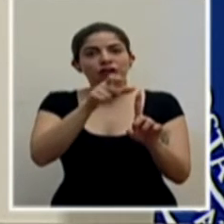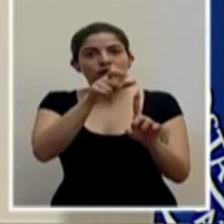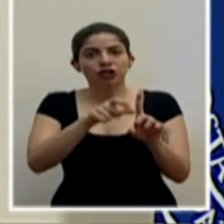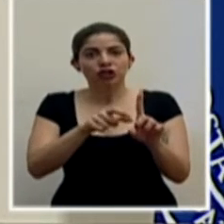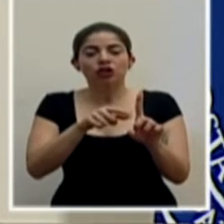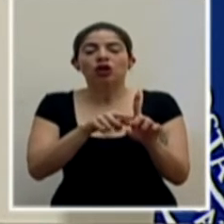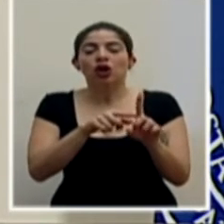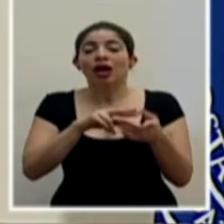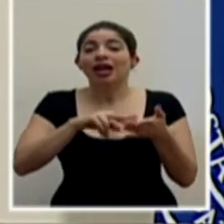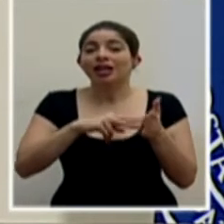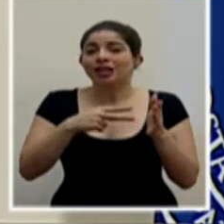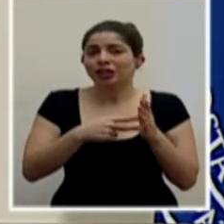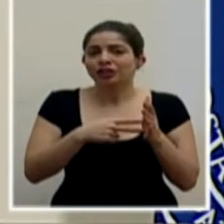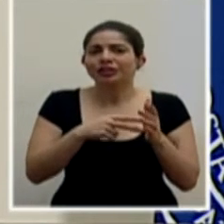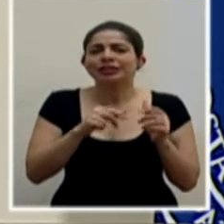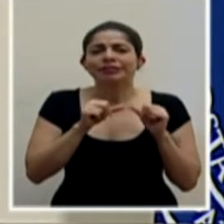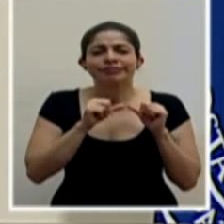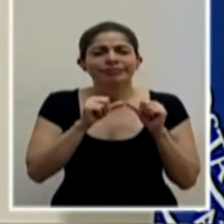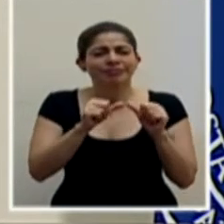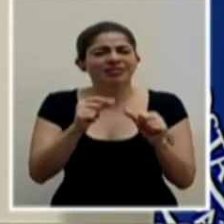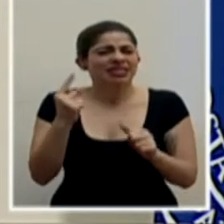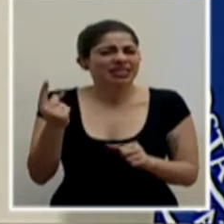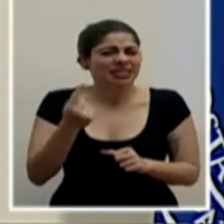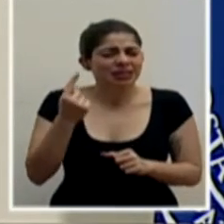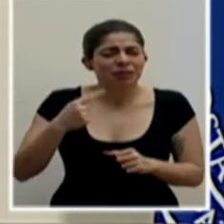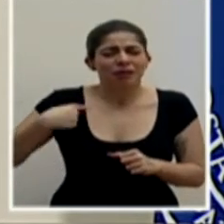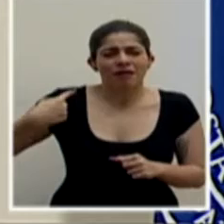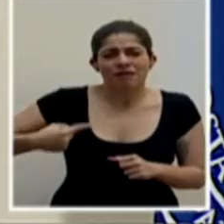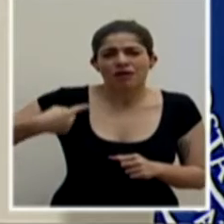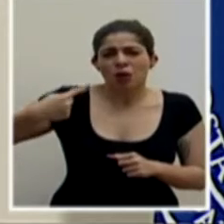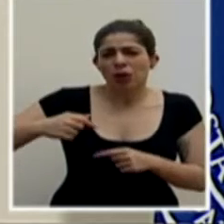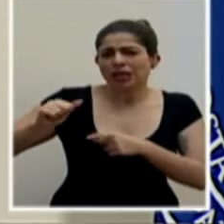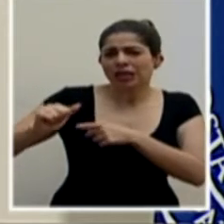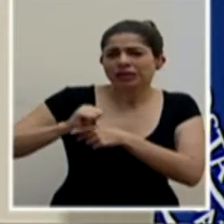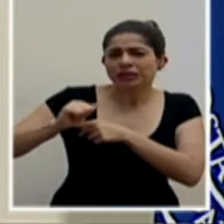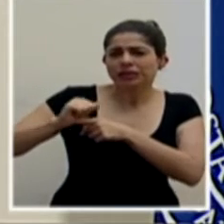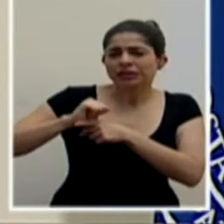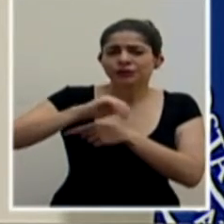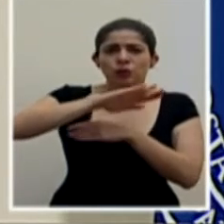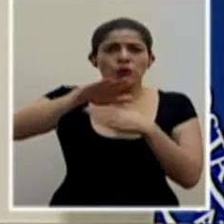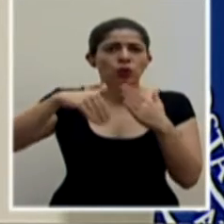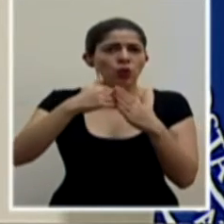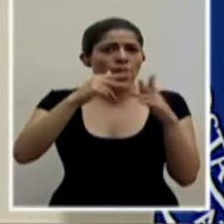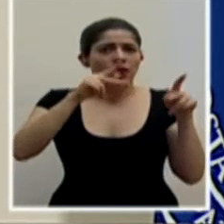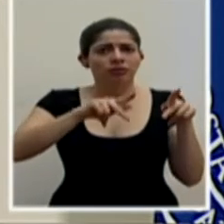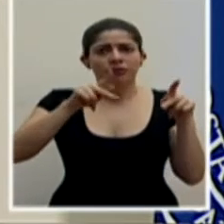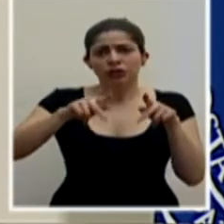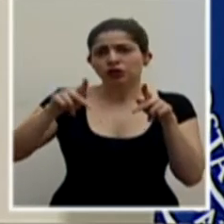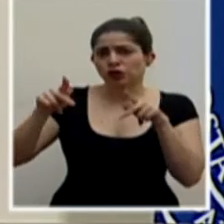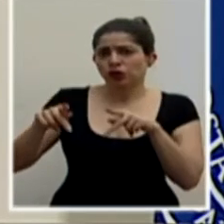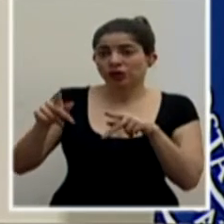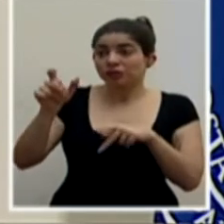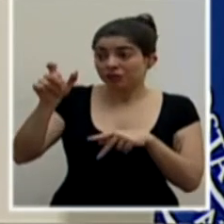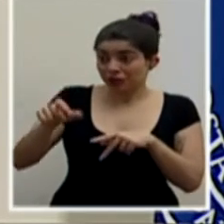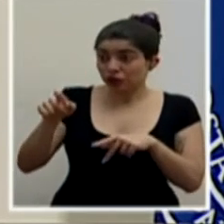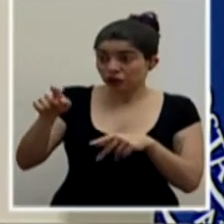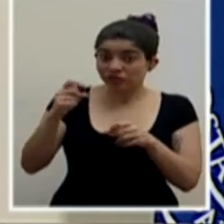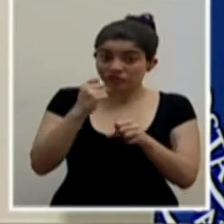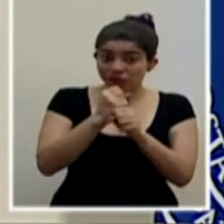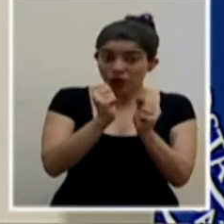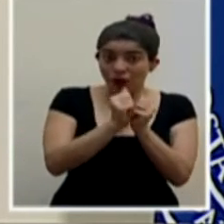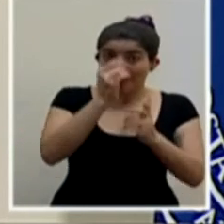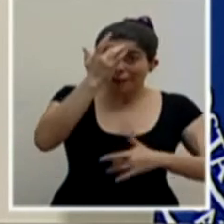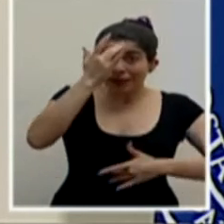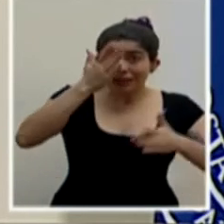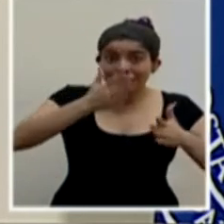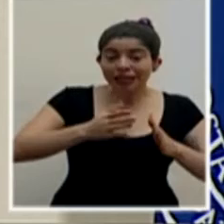bueno, siempre estamos en una capacitación permanente de todas las personas que tienen que ver con pacientes COVID, desde los